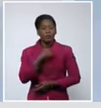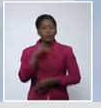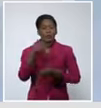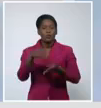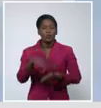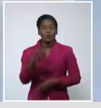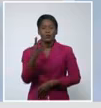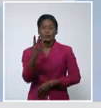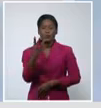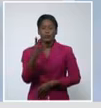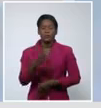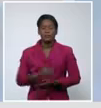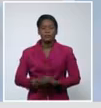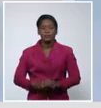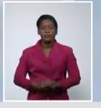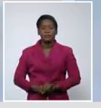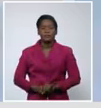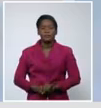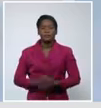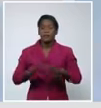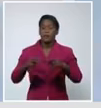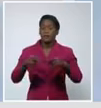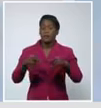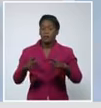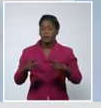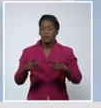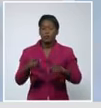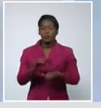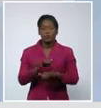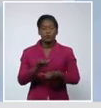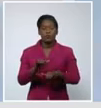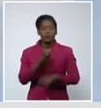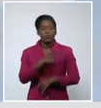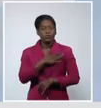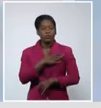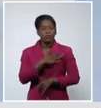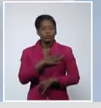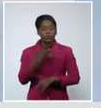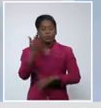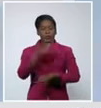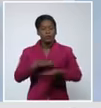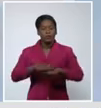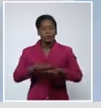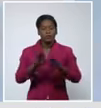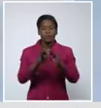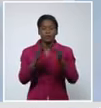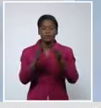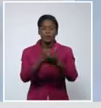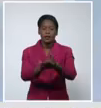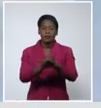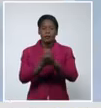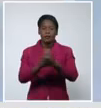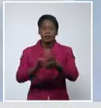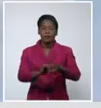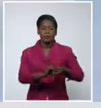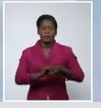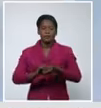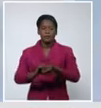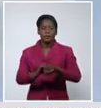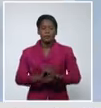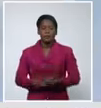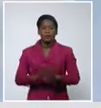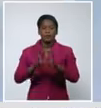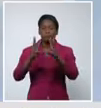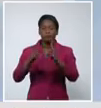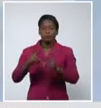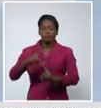personas. Reiteramos nuestras condolencias a familiares y amistades. Y con esta cifra ya se